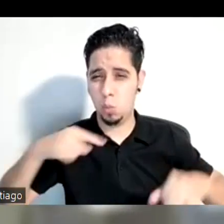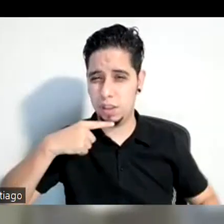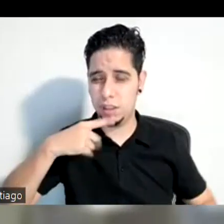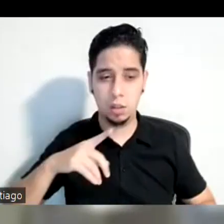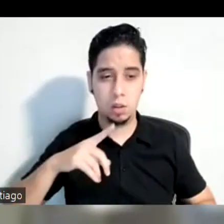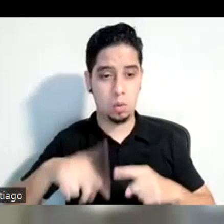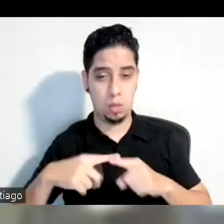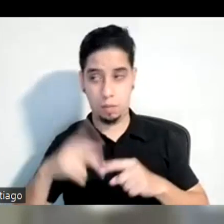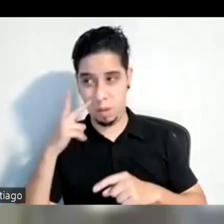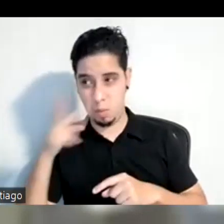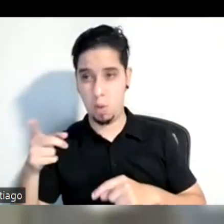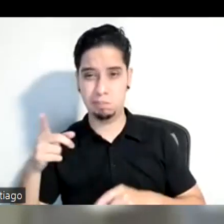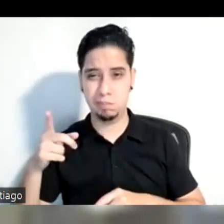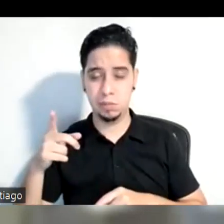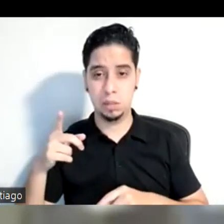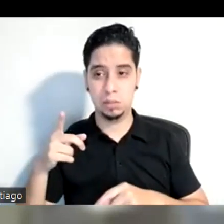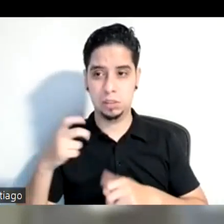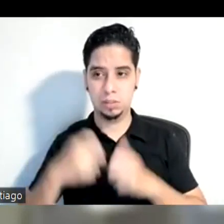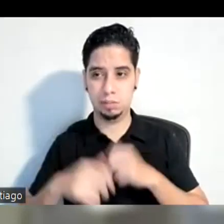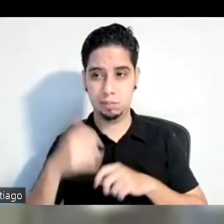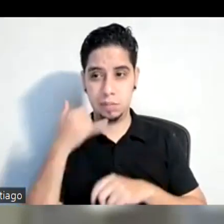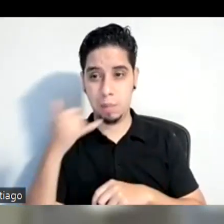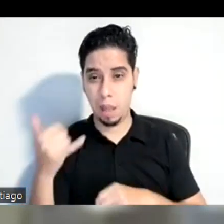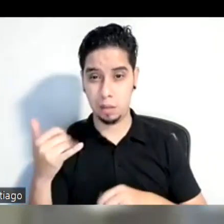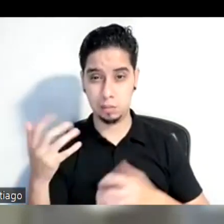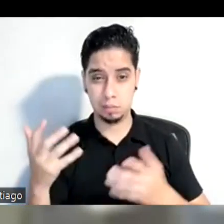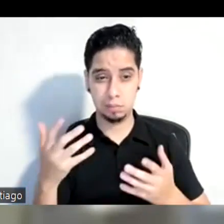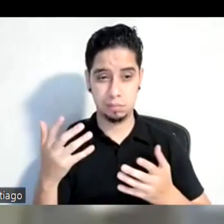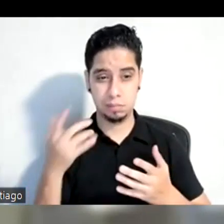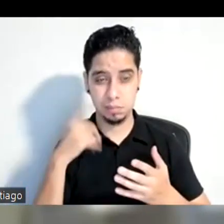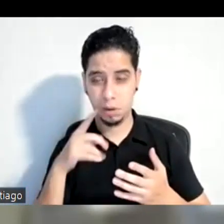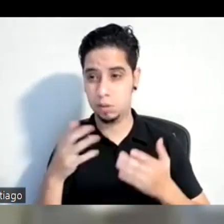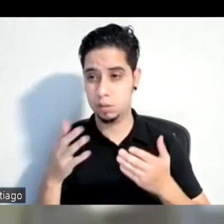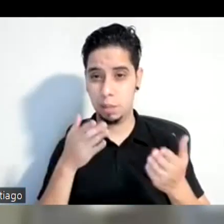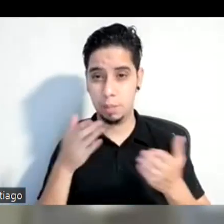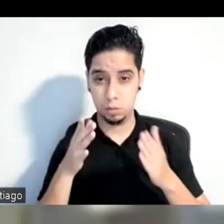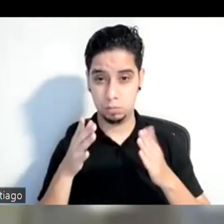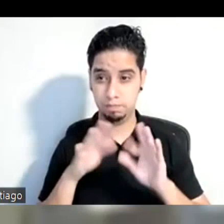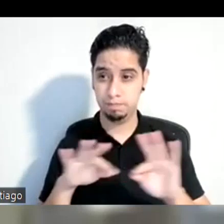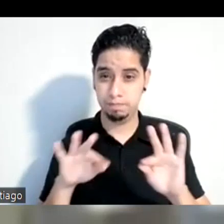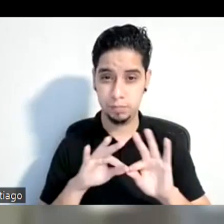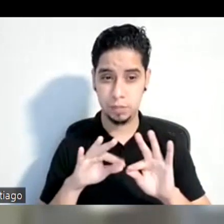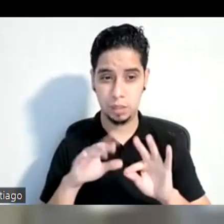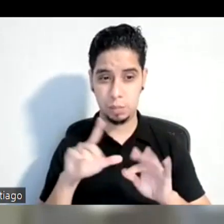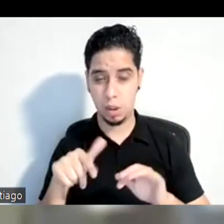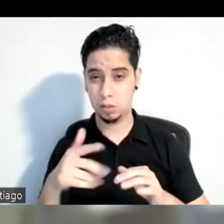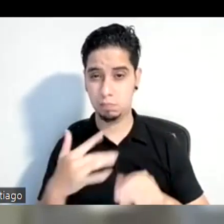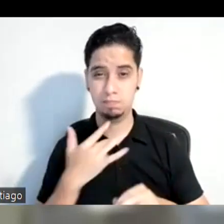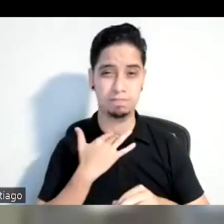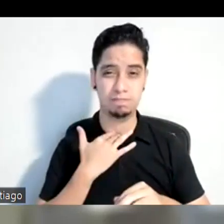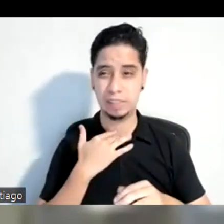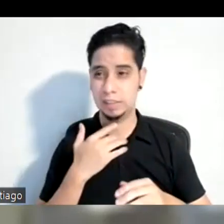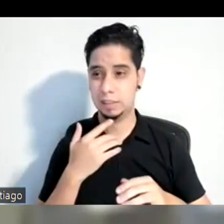¿cuán complicado puede ser hacer una llamada telefónica y para un servicio esencial? Y de repente eso puede marcar la